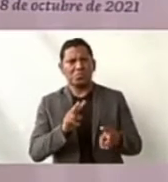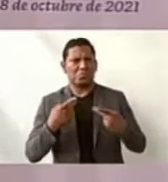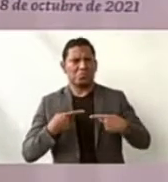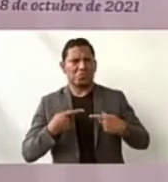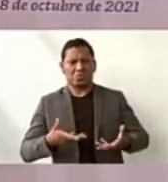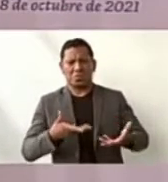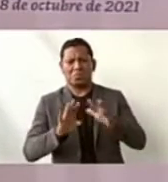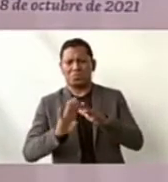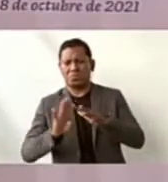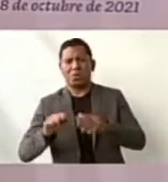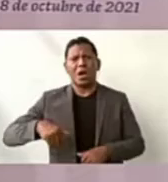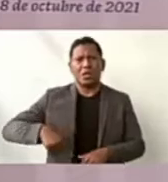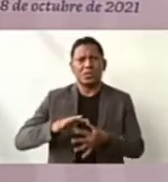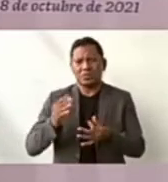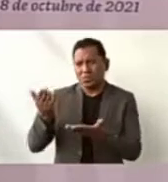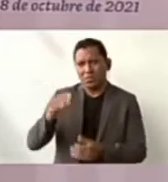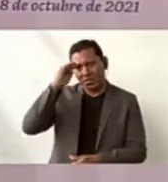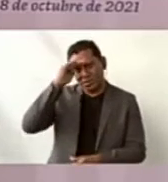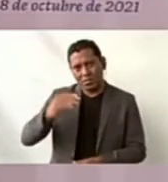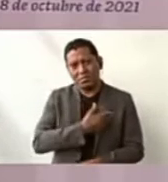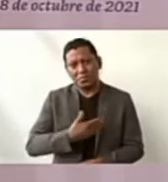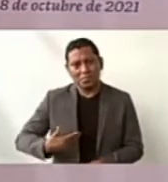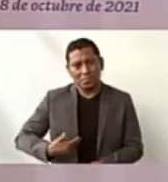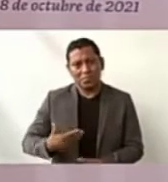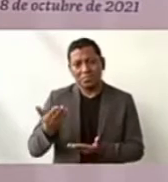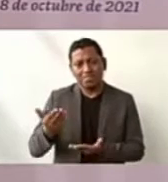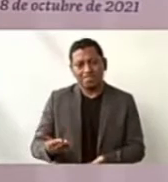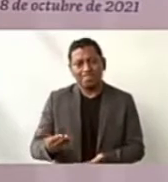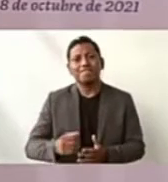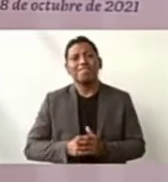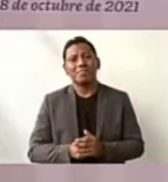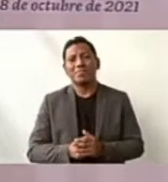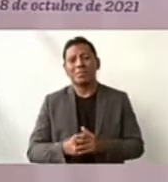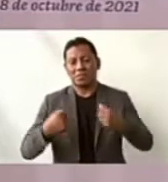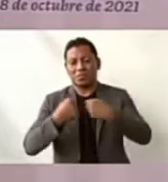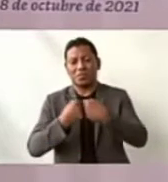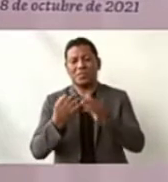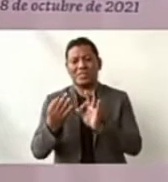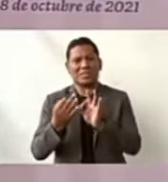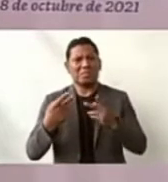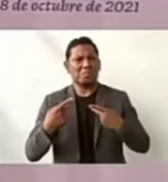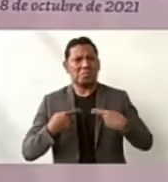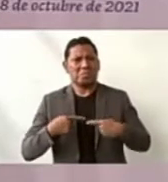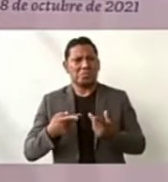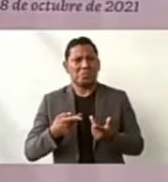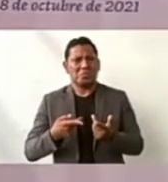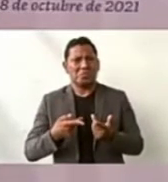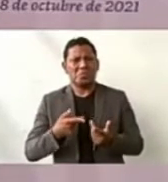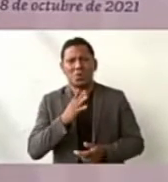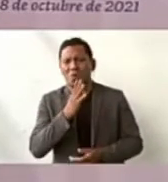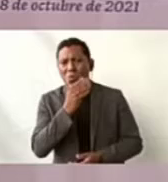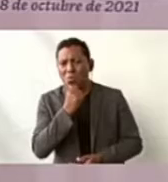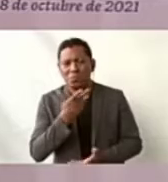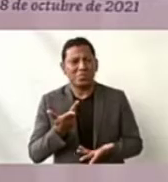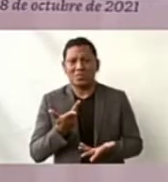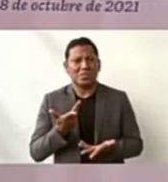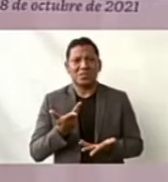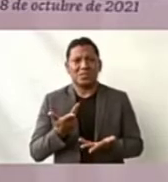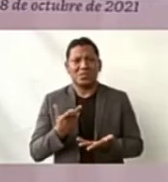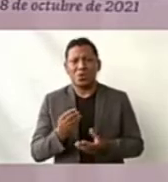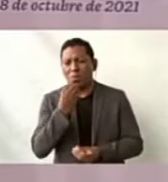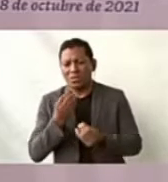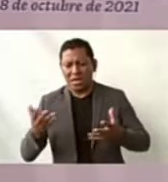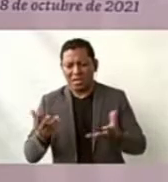ustedes como me acaba de explicar el señor presidente cerca de la frontera personas que no pueden seguir produciendo unos alimentos